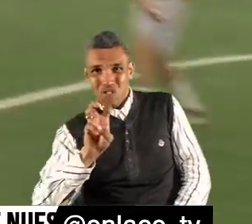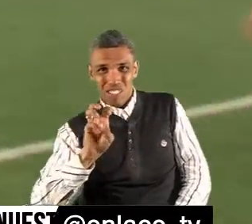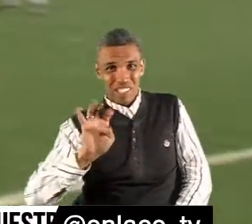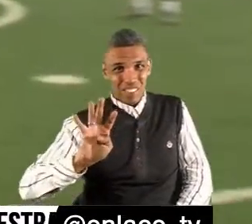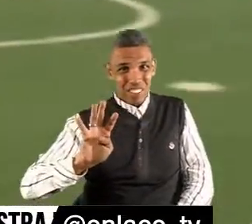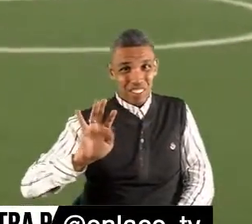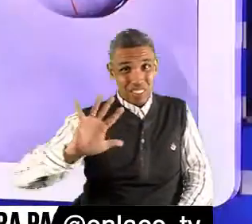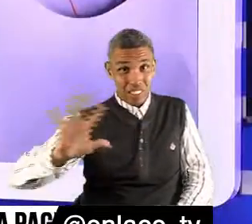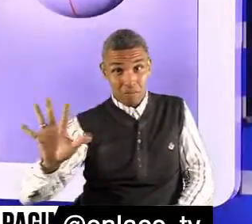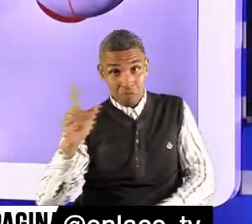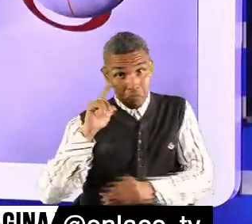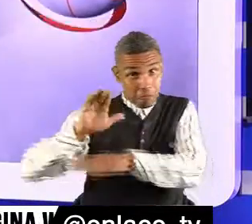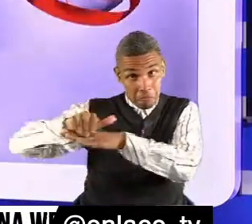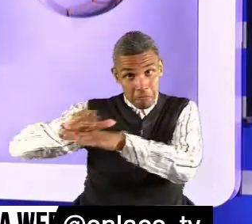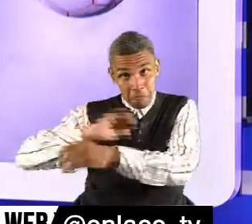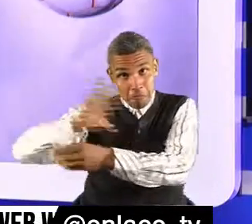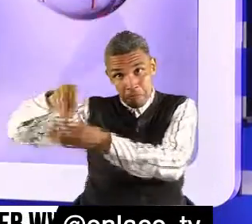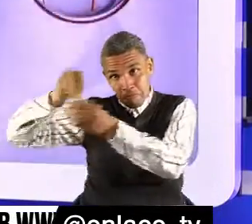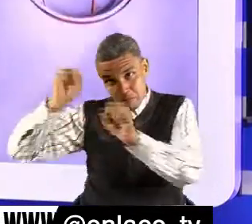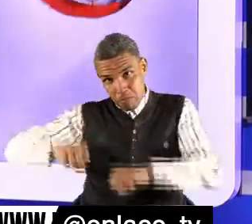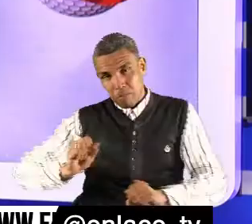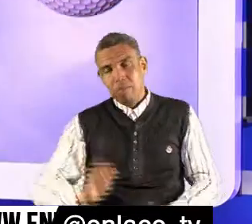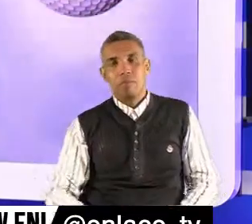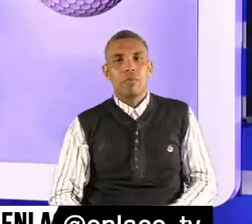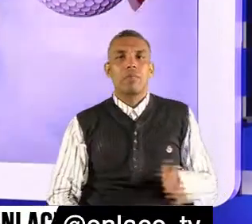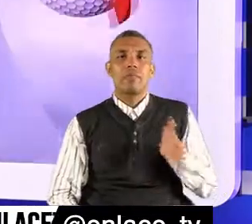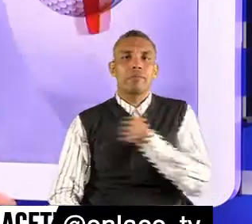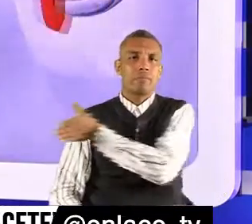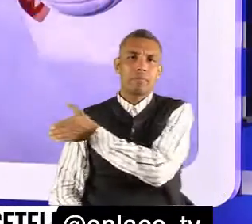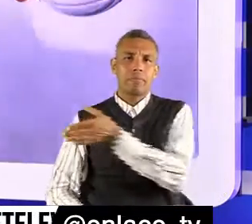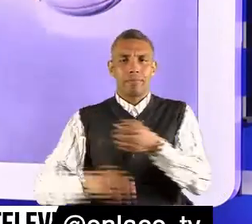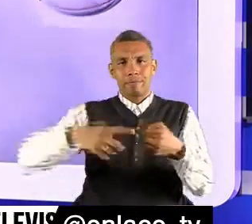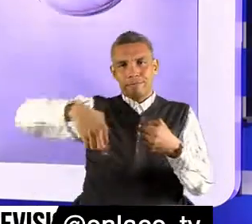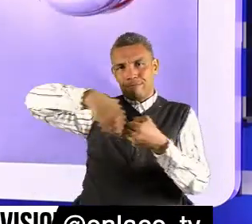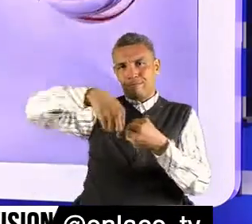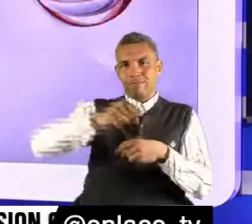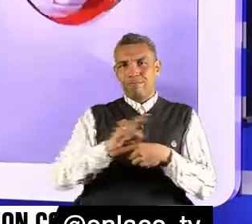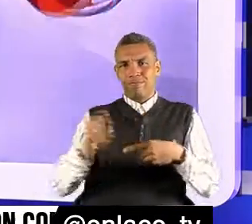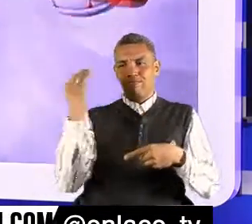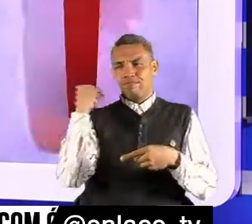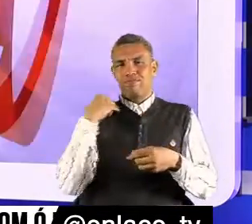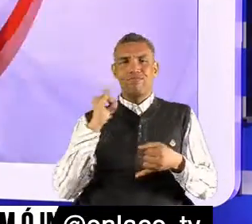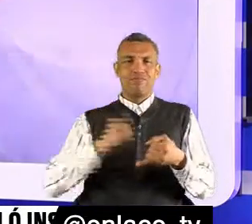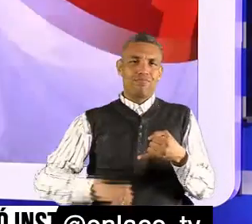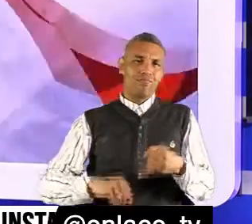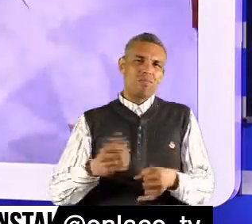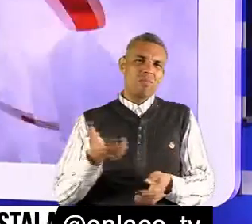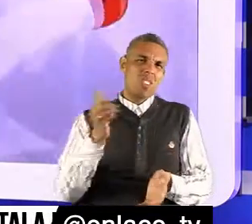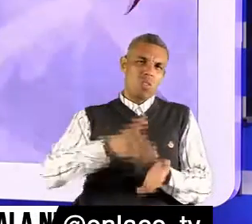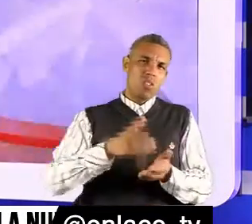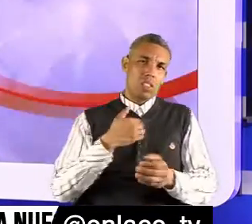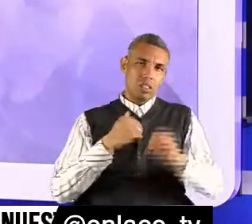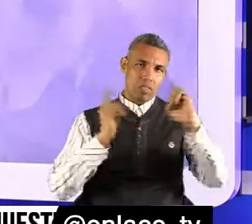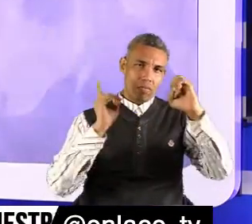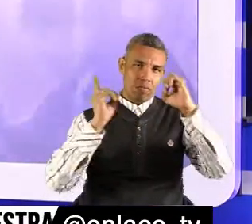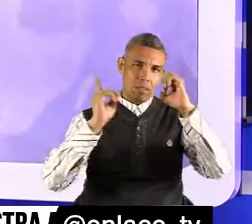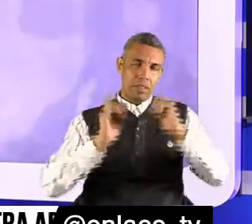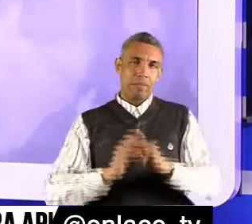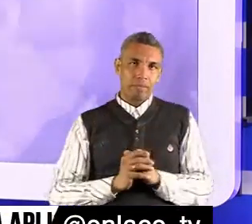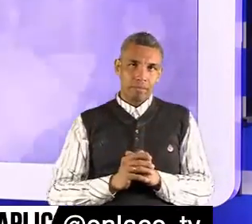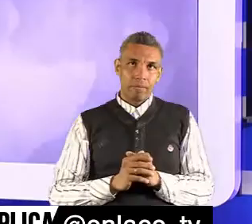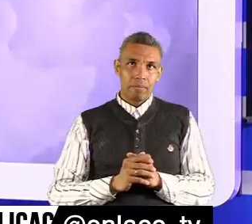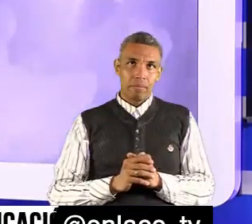311-240-8455. Hablemos ahora de Alianza Petrolera, que el fin de semana anterior perdió 1-0 frente a Patriotas. Patriotas no